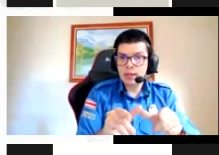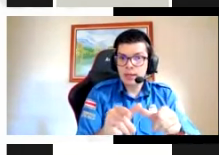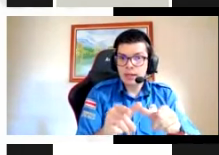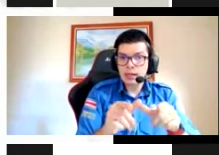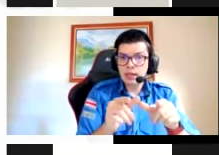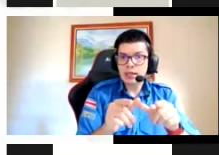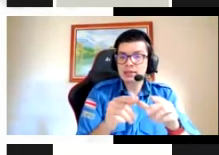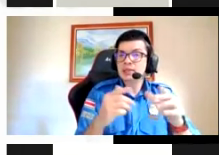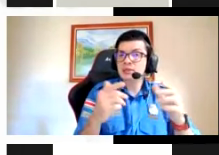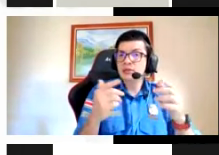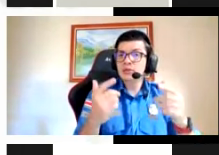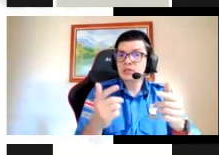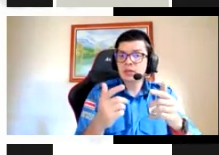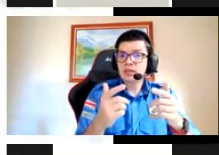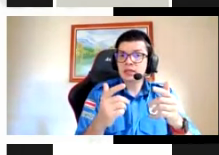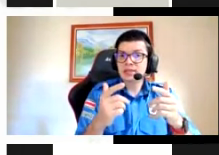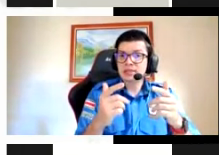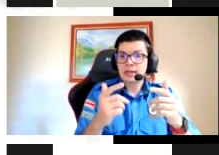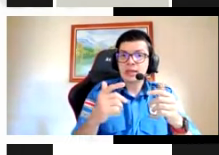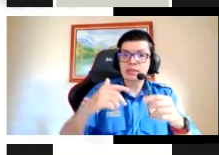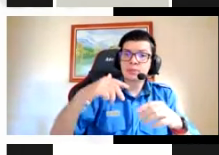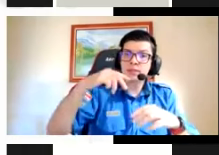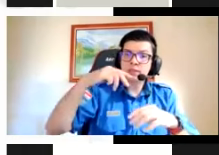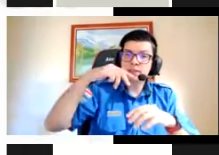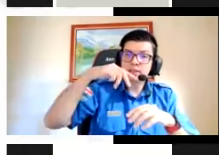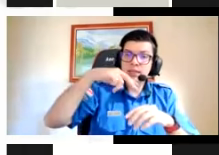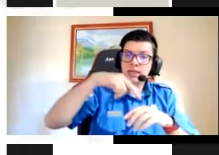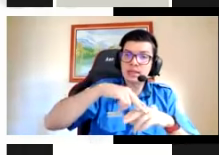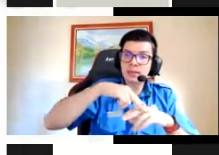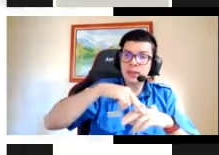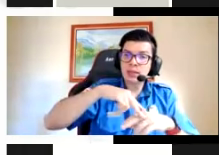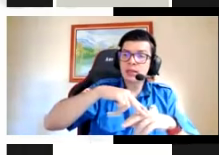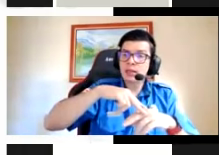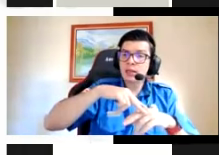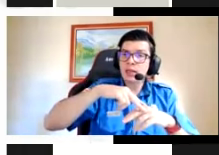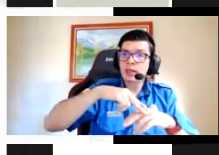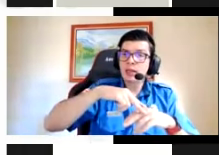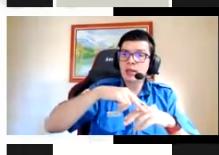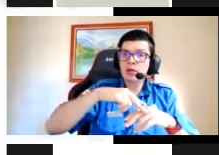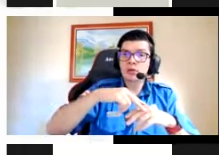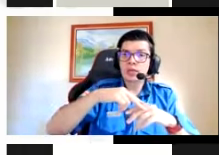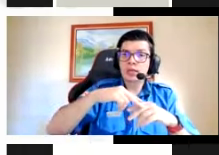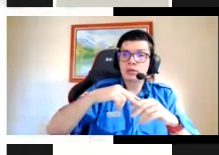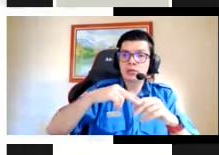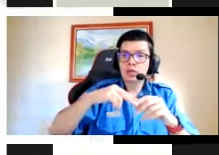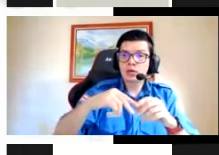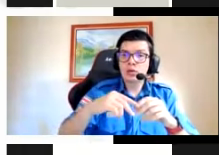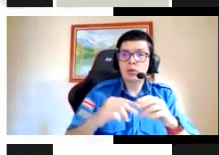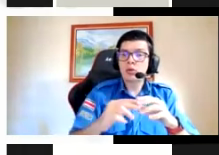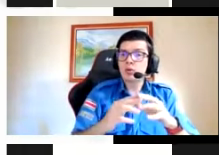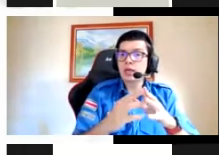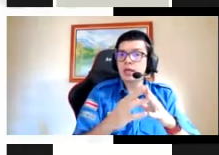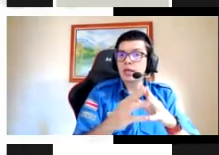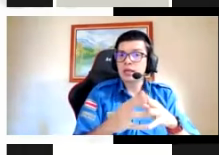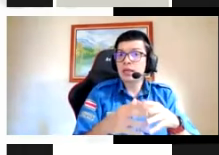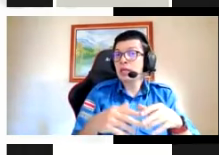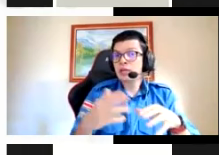ver, él está sobre unas patitas y esas patas están directamente en contacto